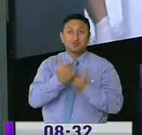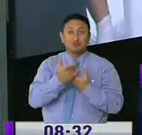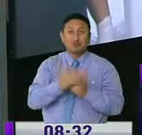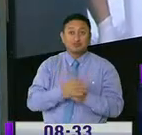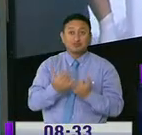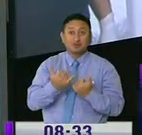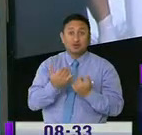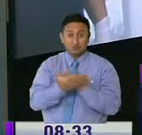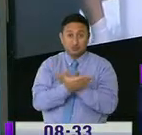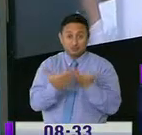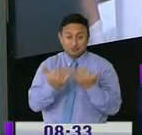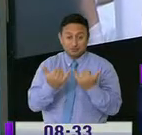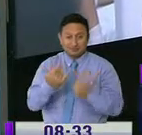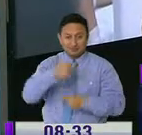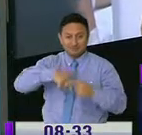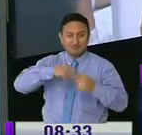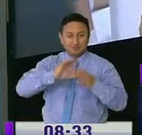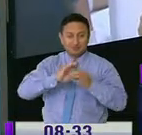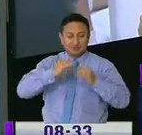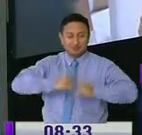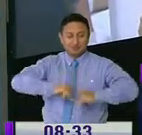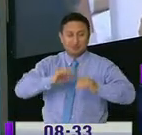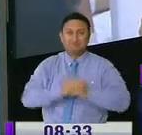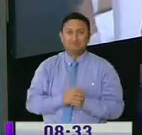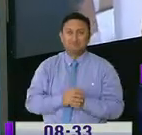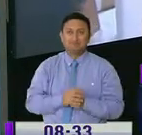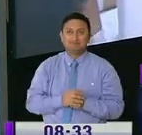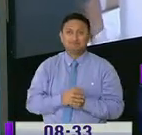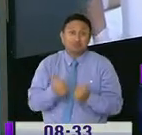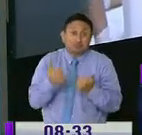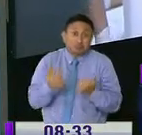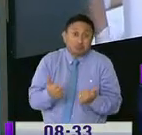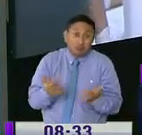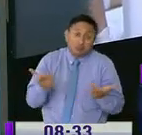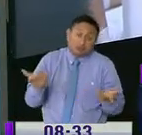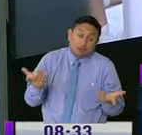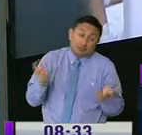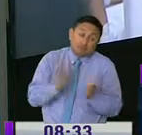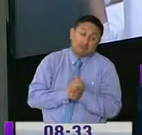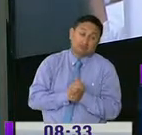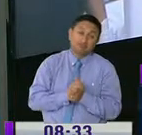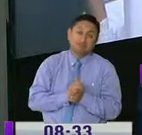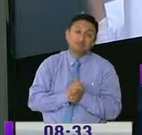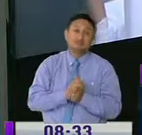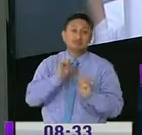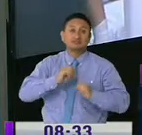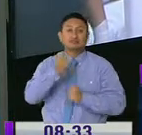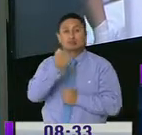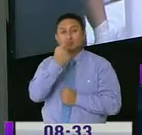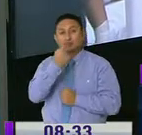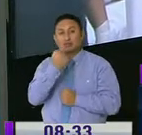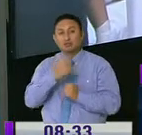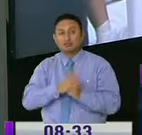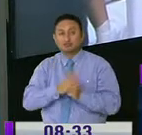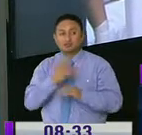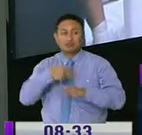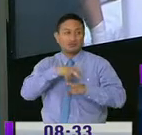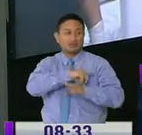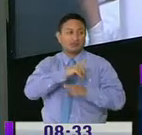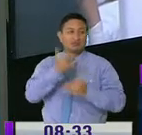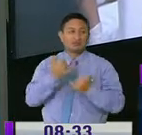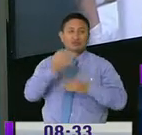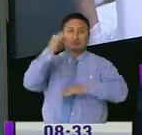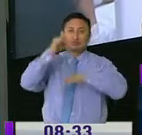podemos proporcionar a esta hora. Regresamos con ustedes a estudios. Alternativas que se da conjuntamente con la medicina tradicional,